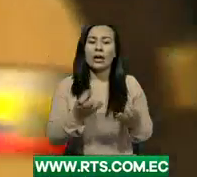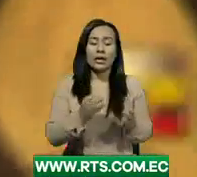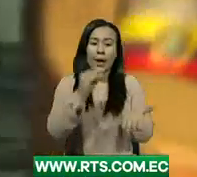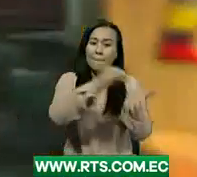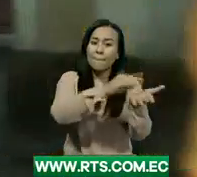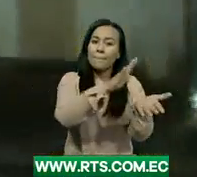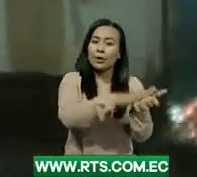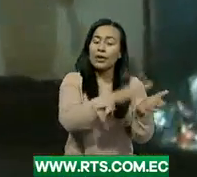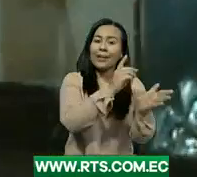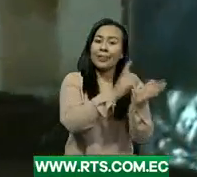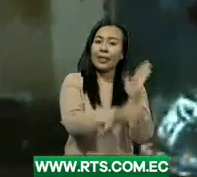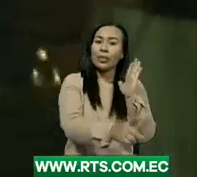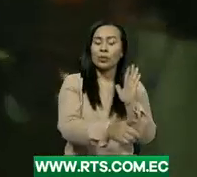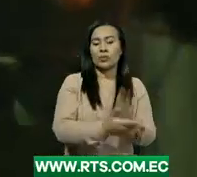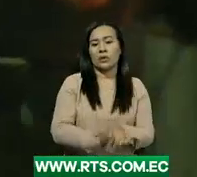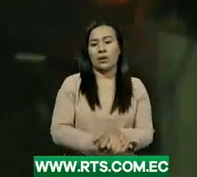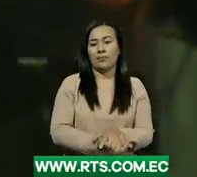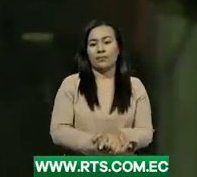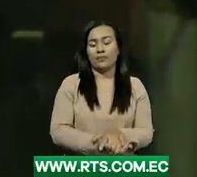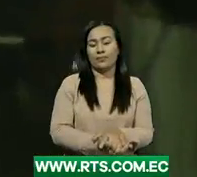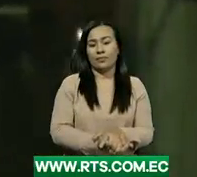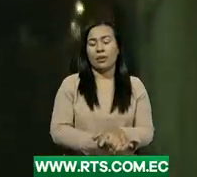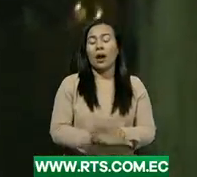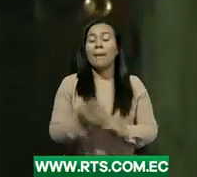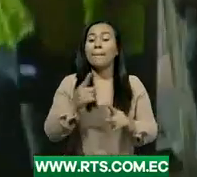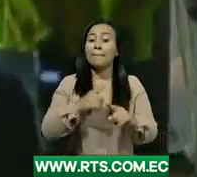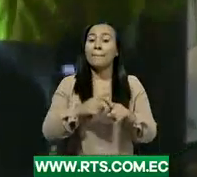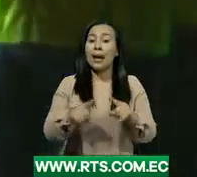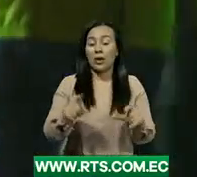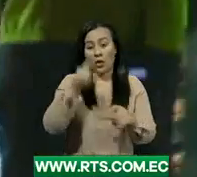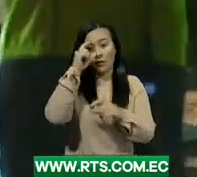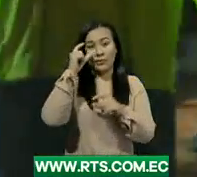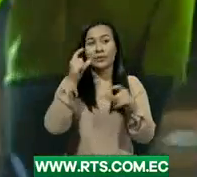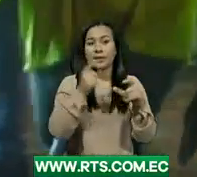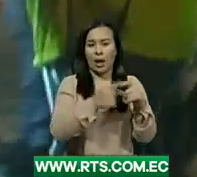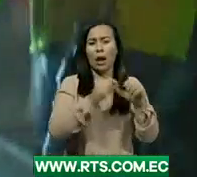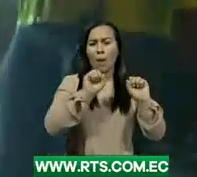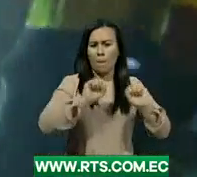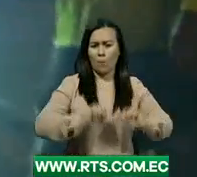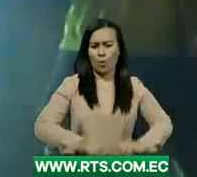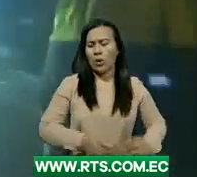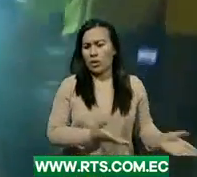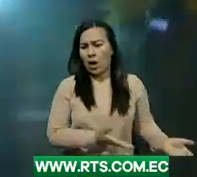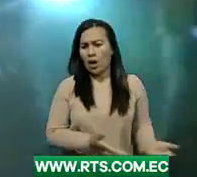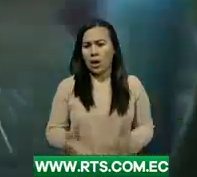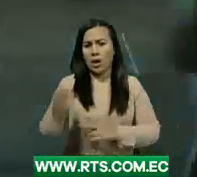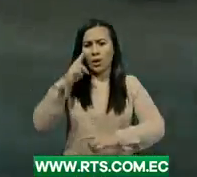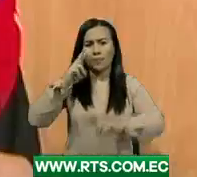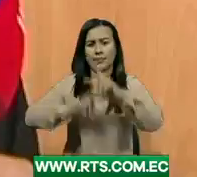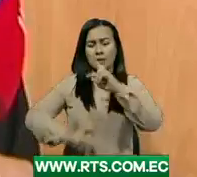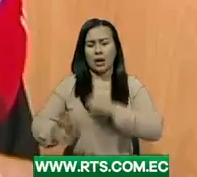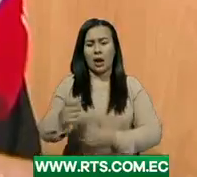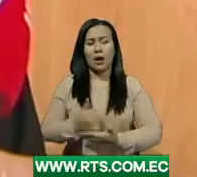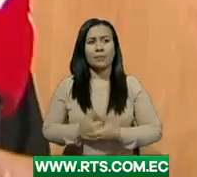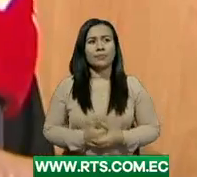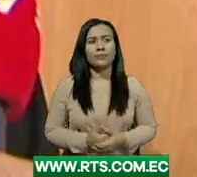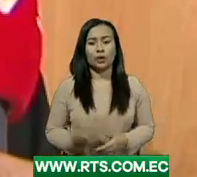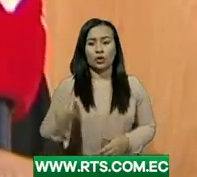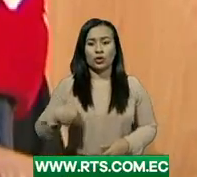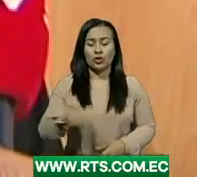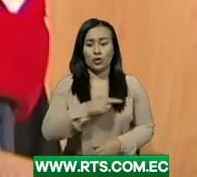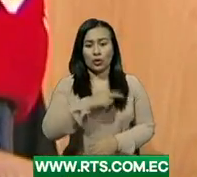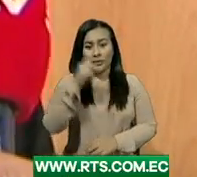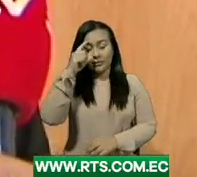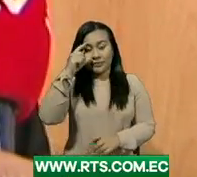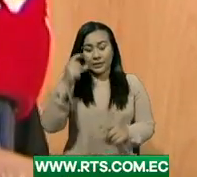en la fiscalía. Sin embargo, esta entidad tiene facultad para actuar de oficio. Como fiscalía, pues vamos